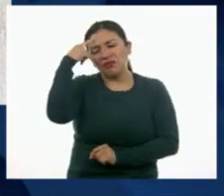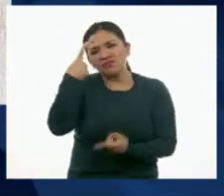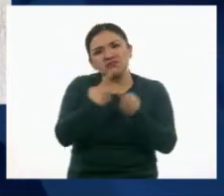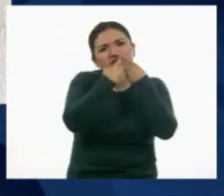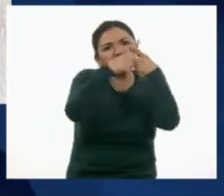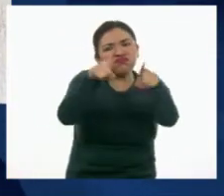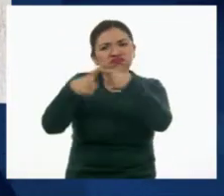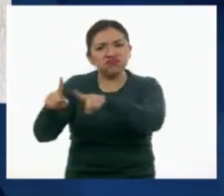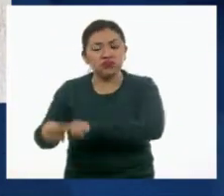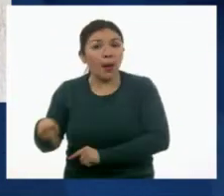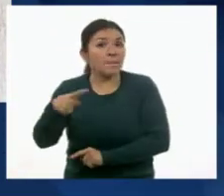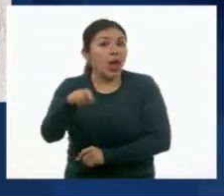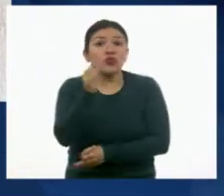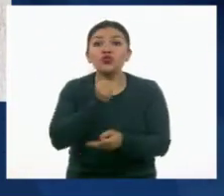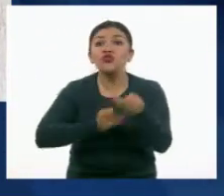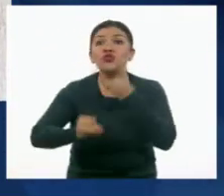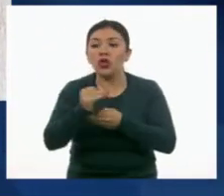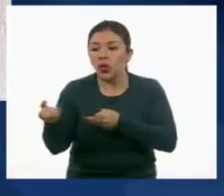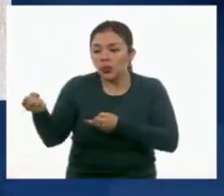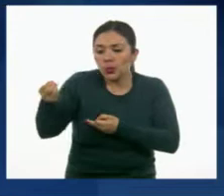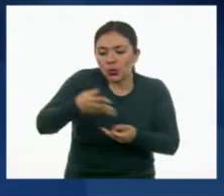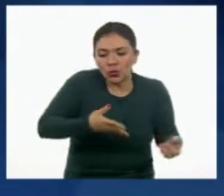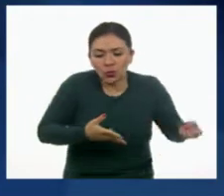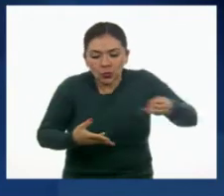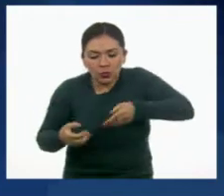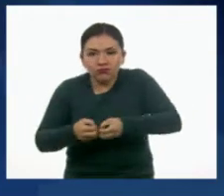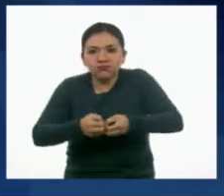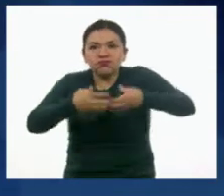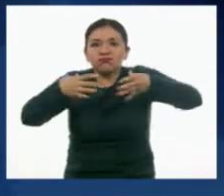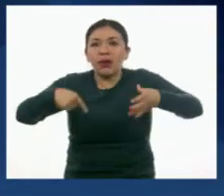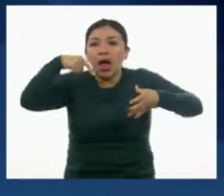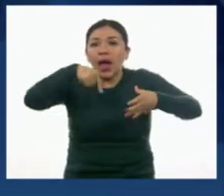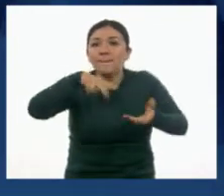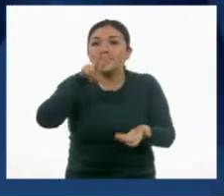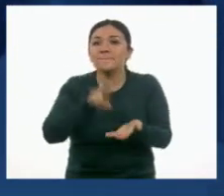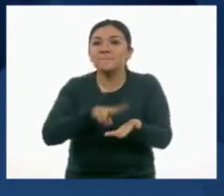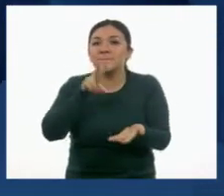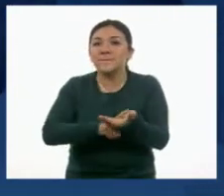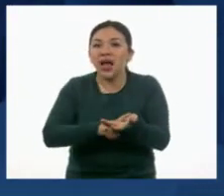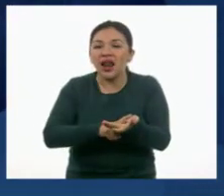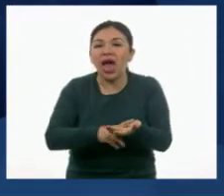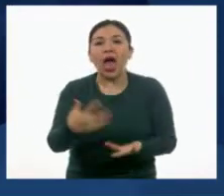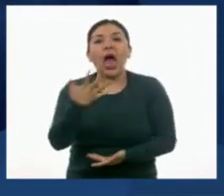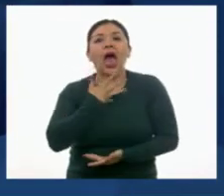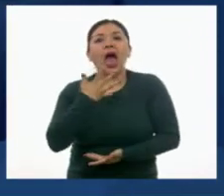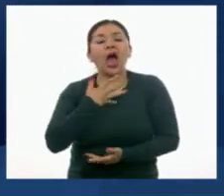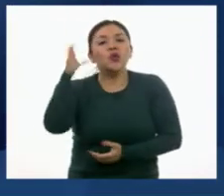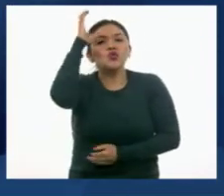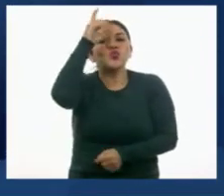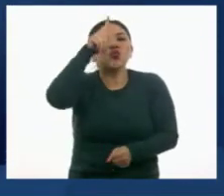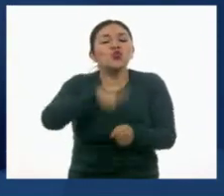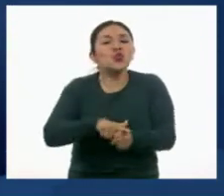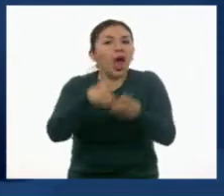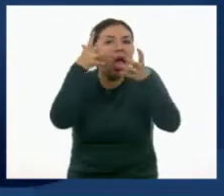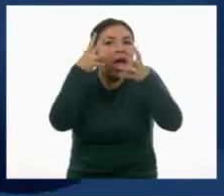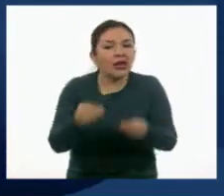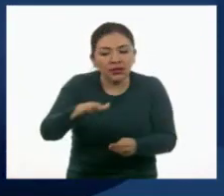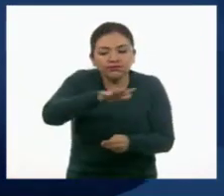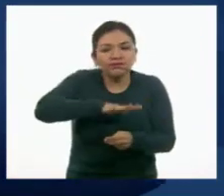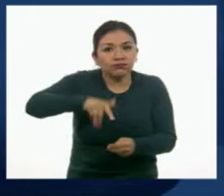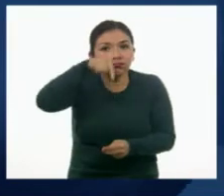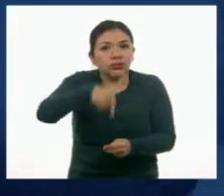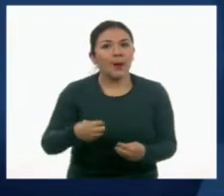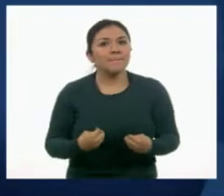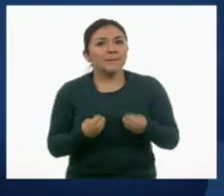pero finalmente todas van a aportar algo. Todas van a enriquecer pues nuestra cultura, el medio donde vivimos,